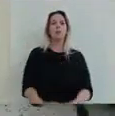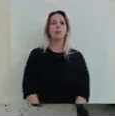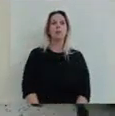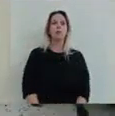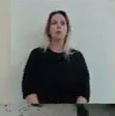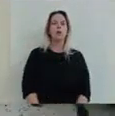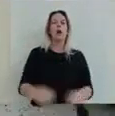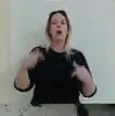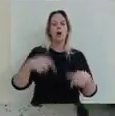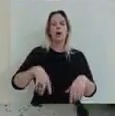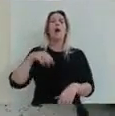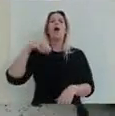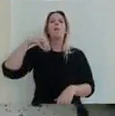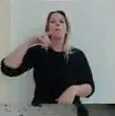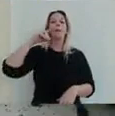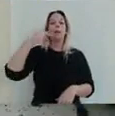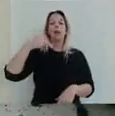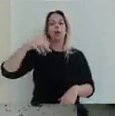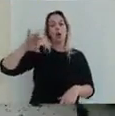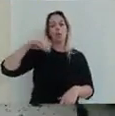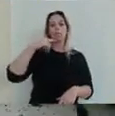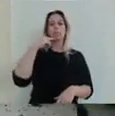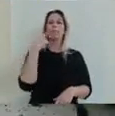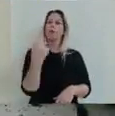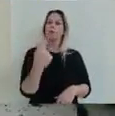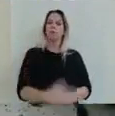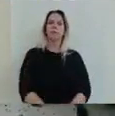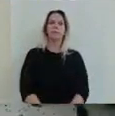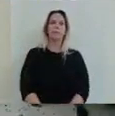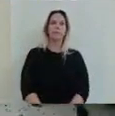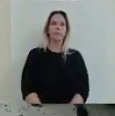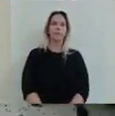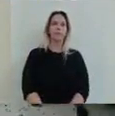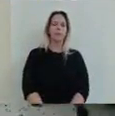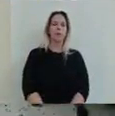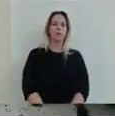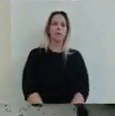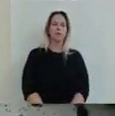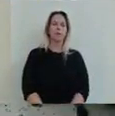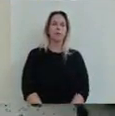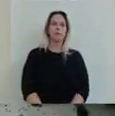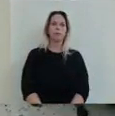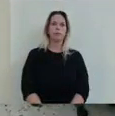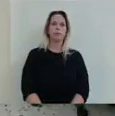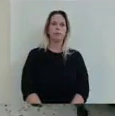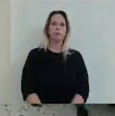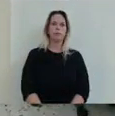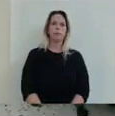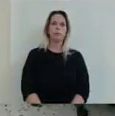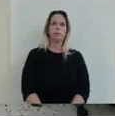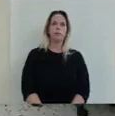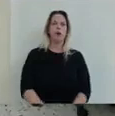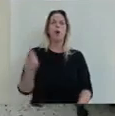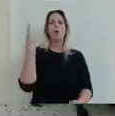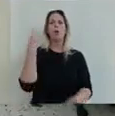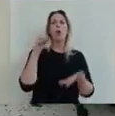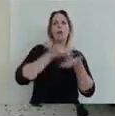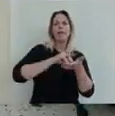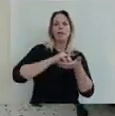Presidente. Bueno, el artículo, el inciso al que hace referencia el proyecto tiene que ver con el cumplimiento que tiene